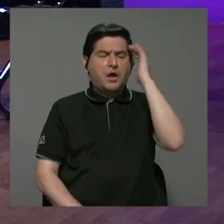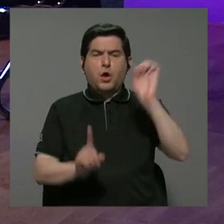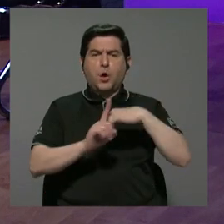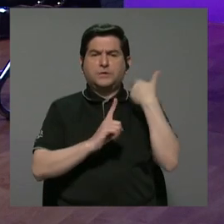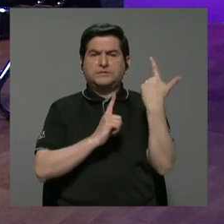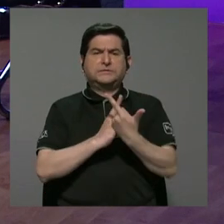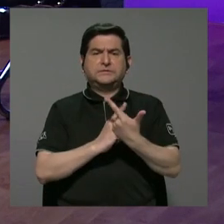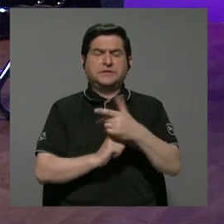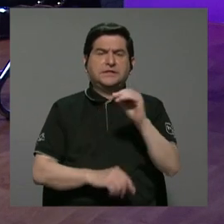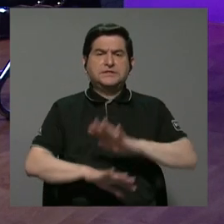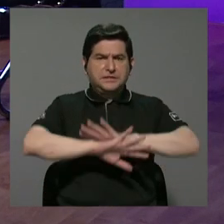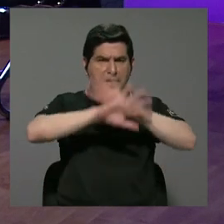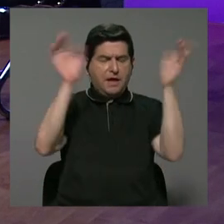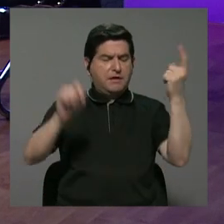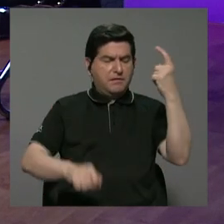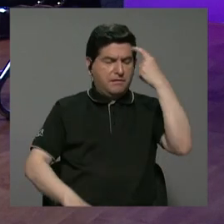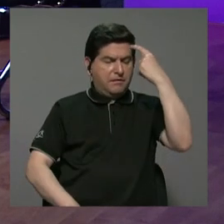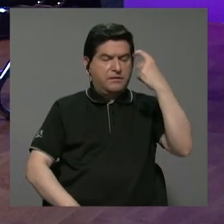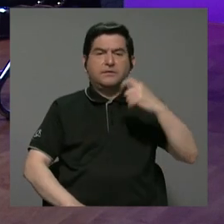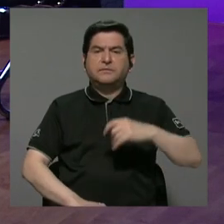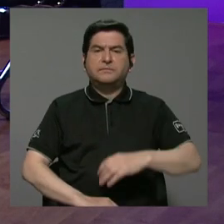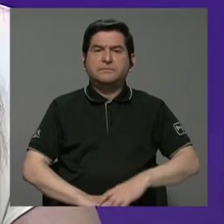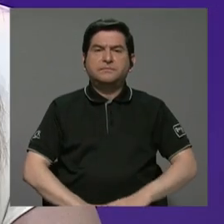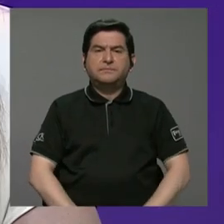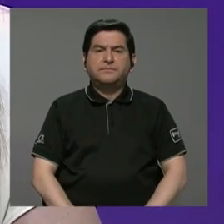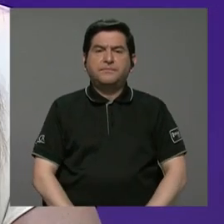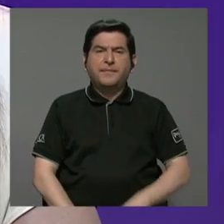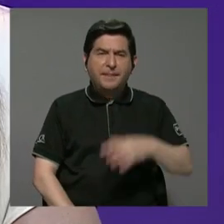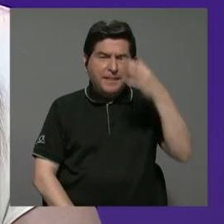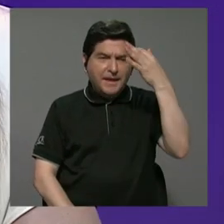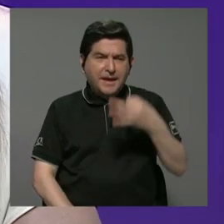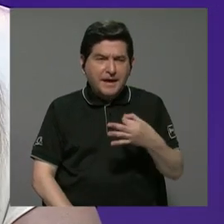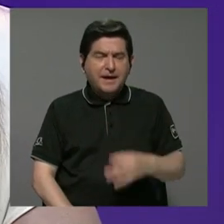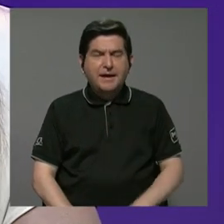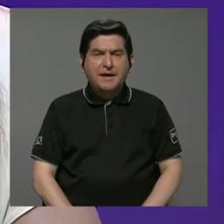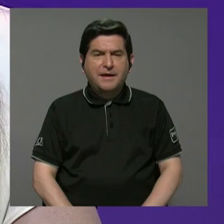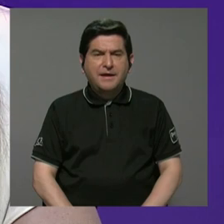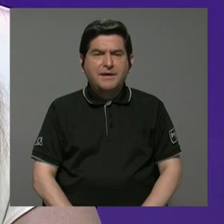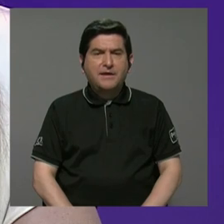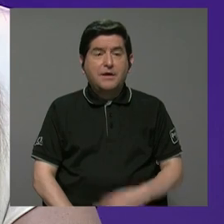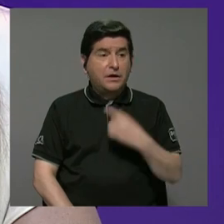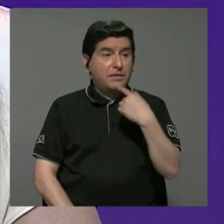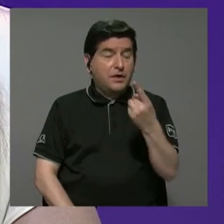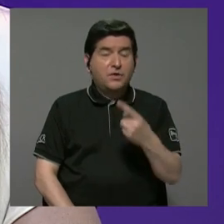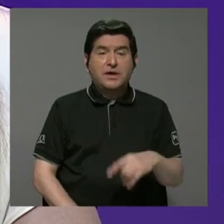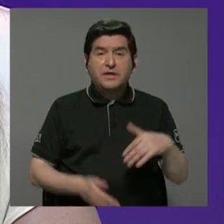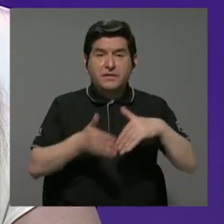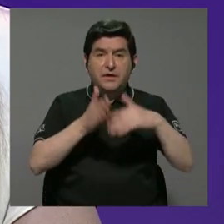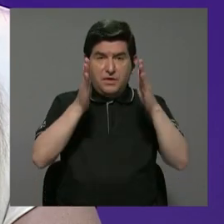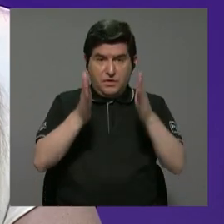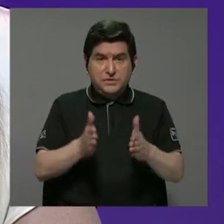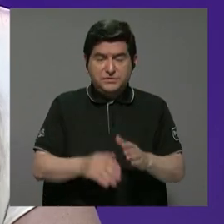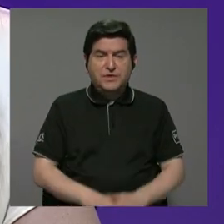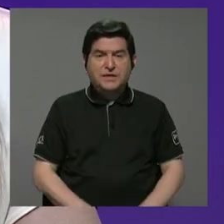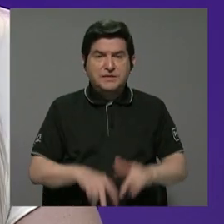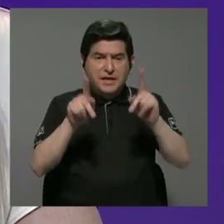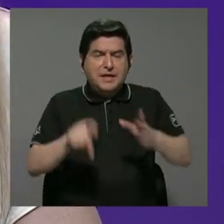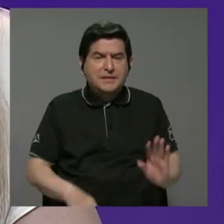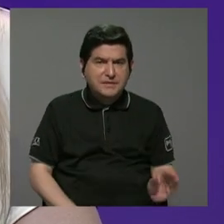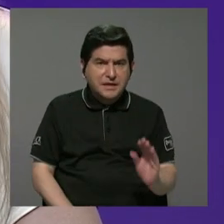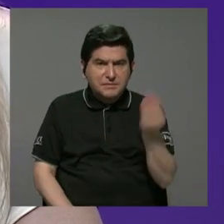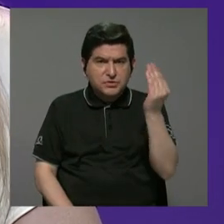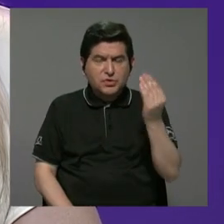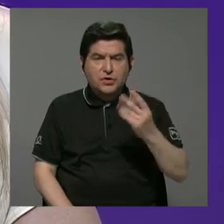y que tienen claridad de pensamiento. Creo que una frase de lo que dijo la estudiante de las personas jóvenes,